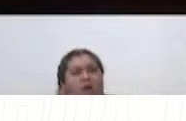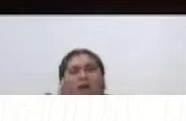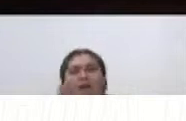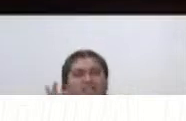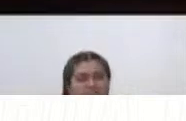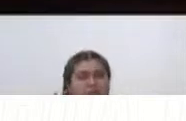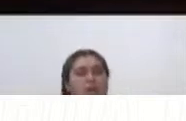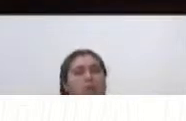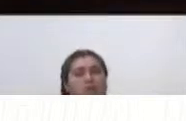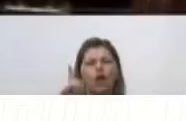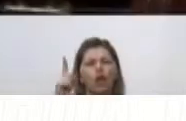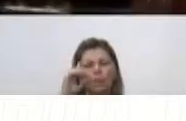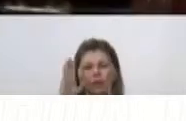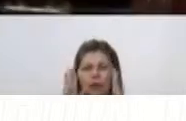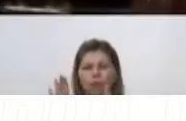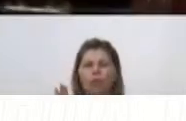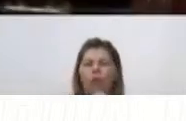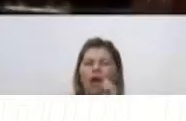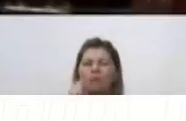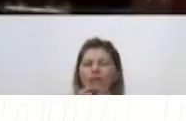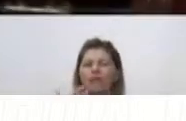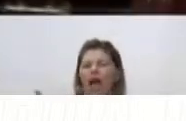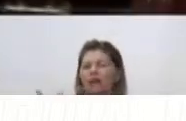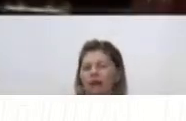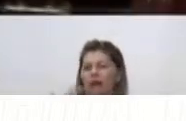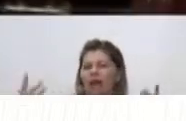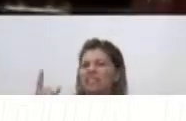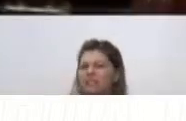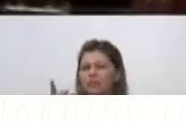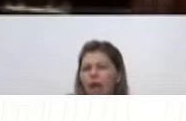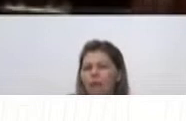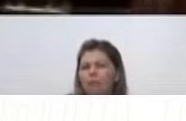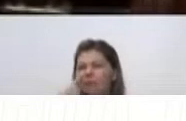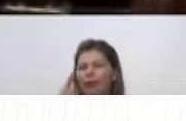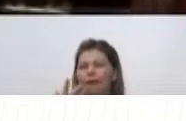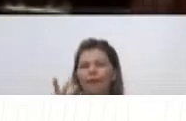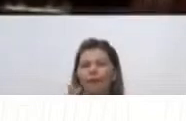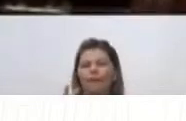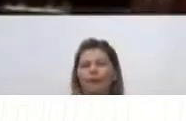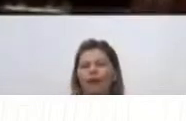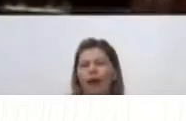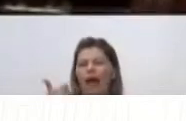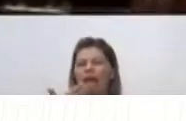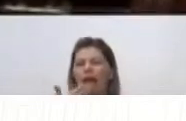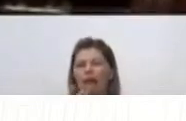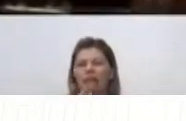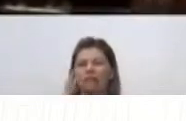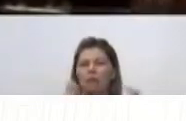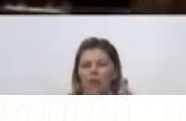acusación política contra la vicepresidenta Victoria Villarruel por no haber tenido